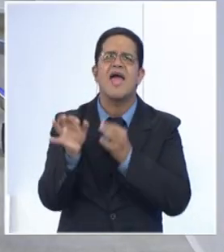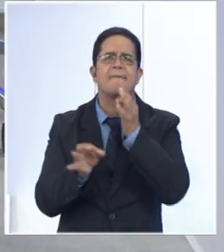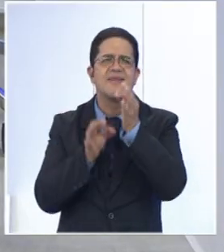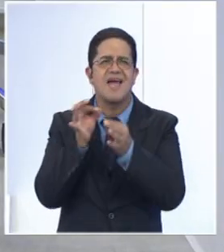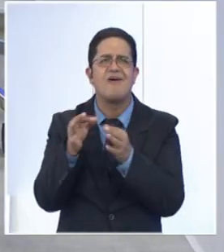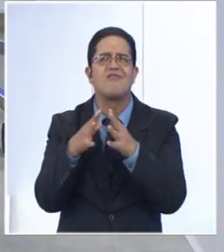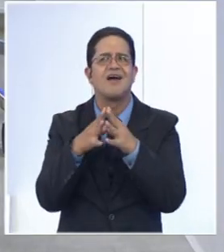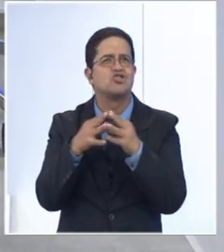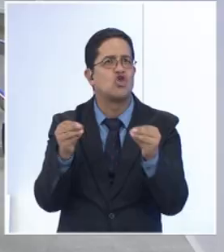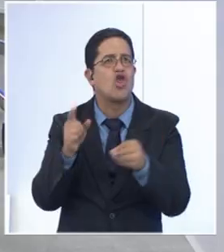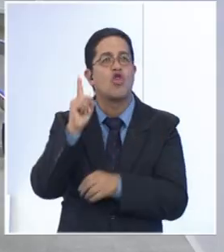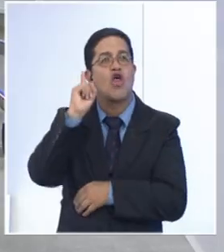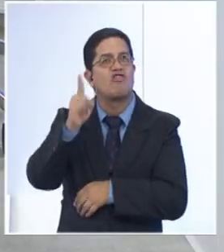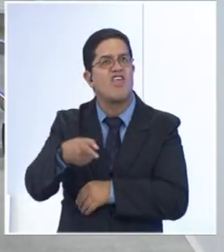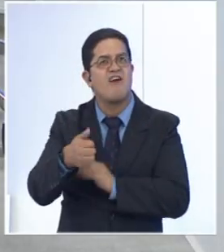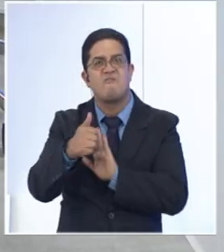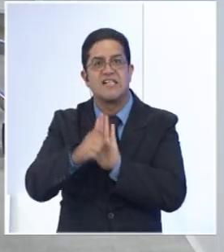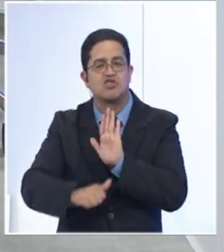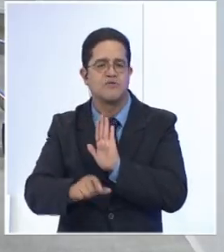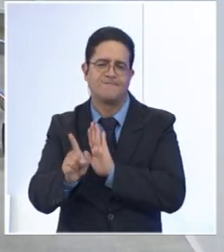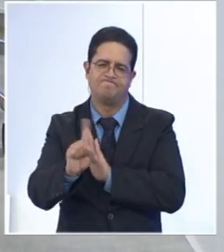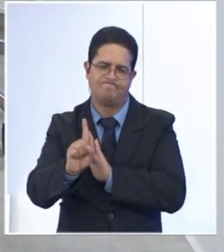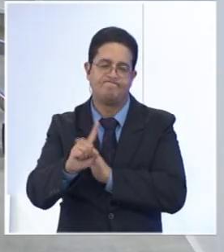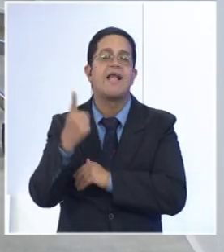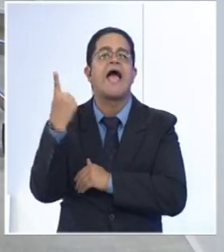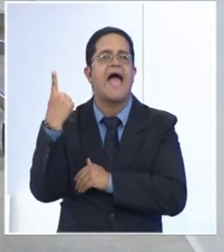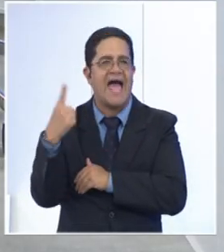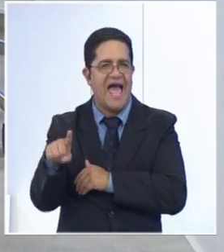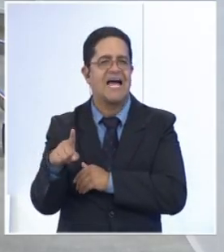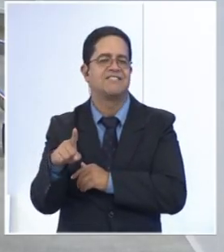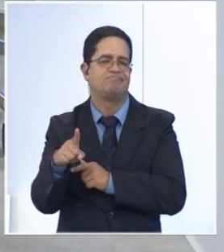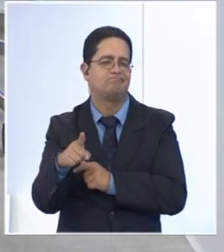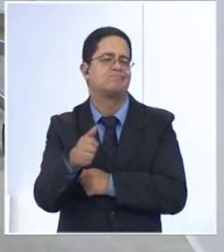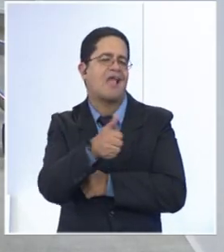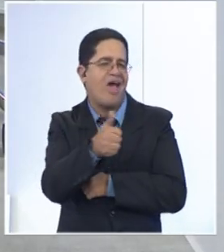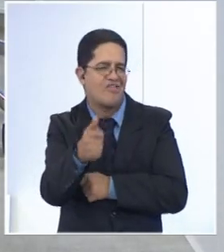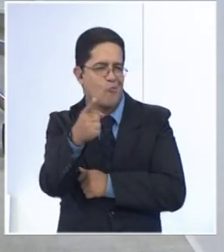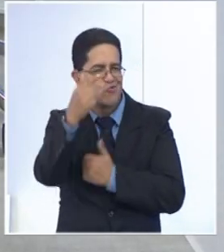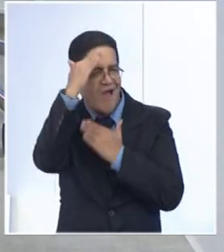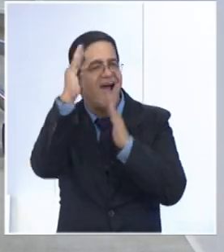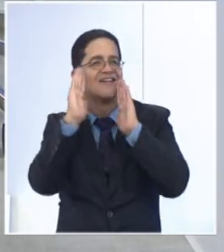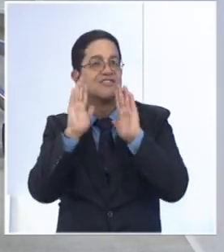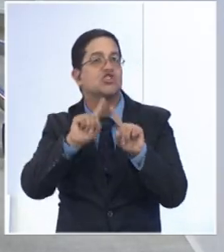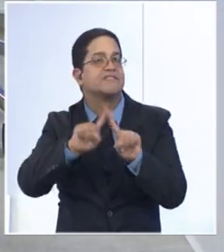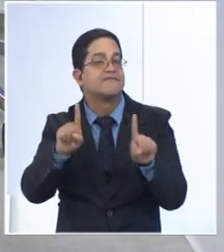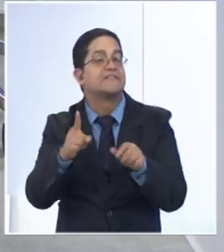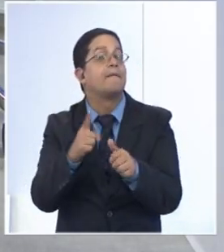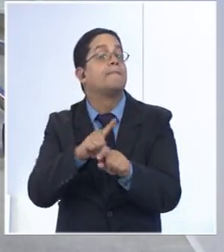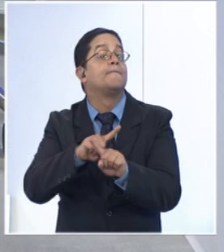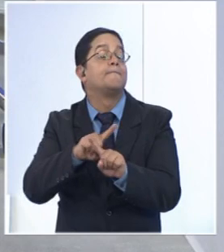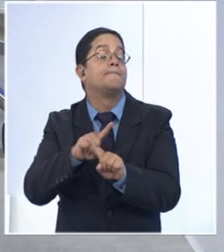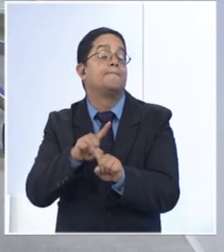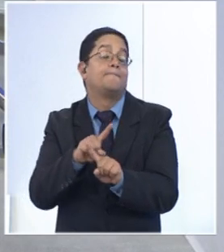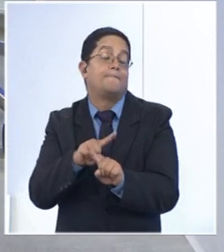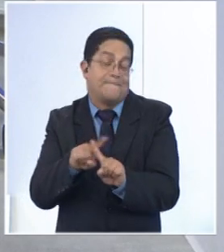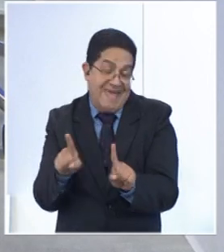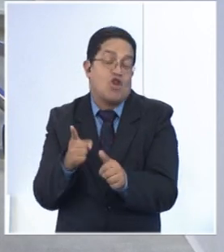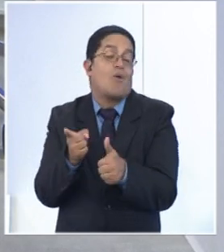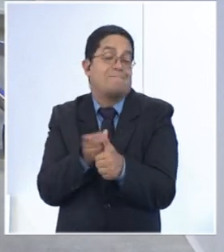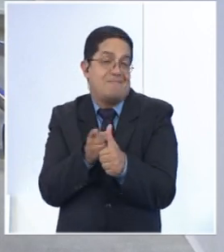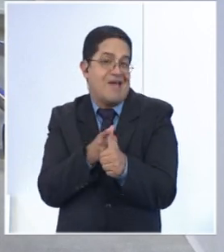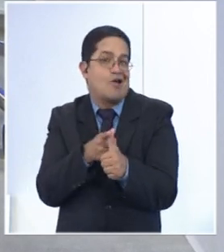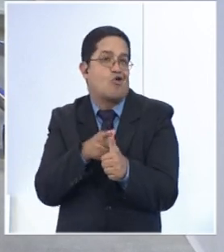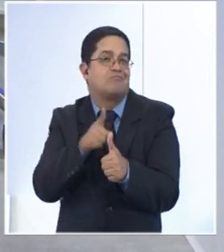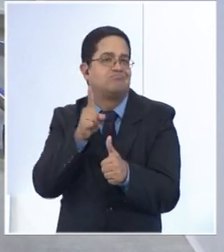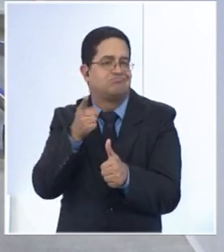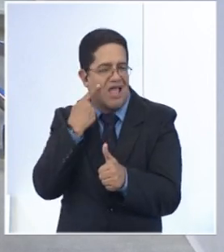va directamente a cirugía y que hay tratamientos direccionados para cada paciente, pero hay que ser bien evaluados, sin duda alguna, porque es que también